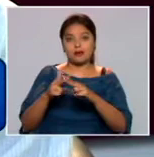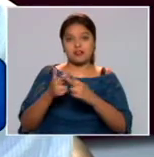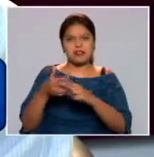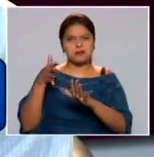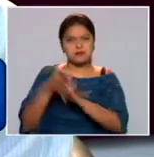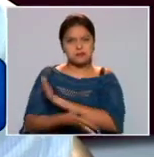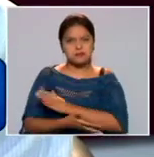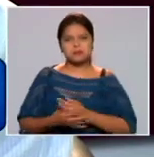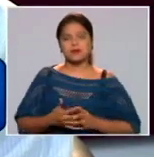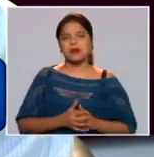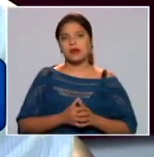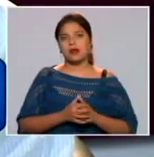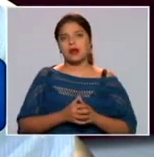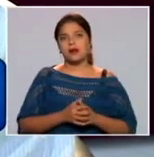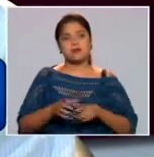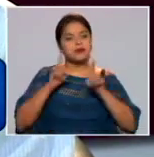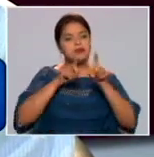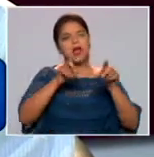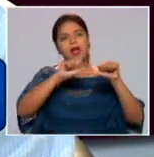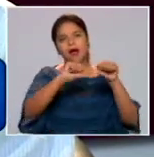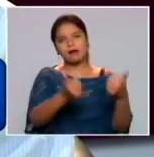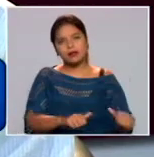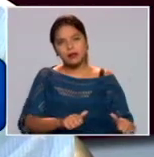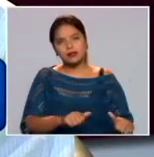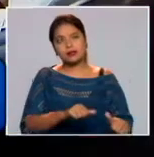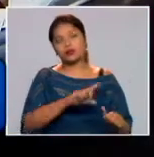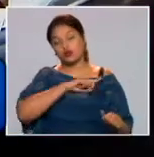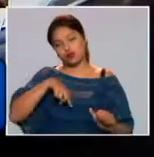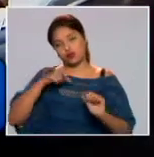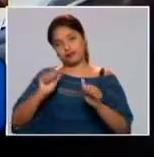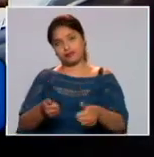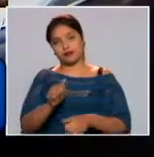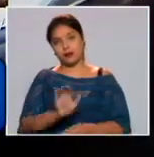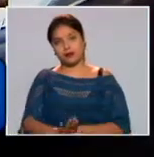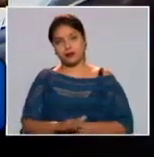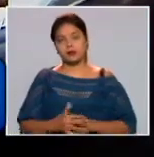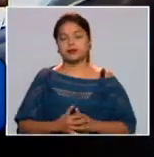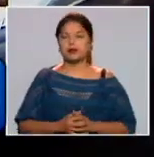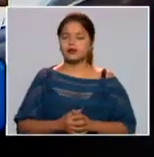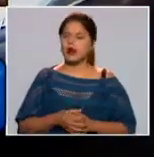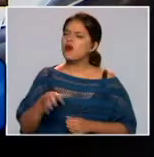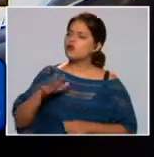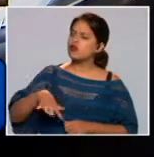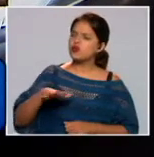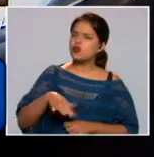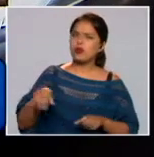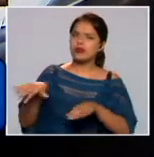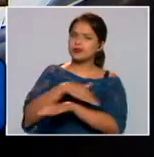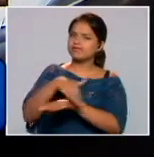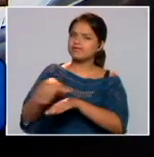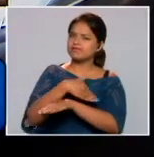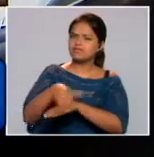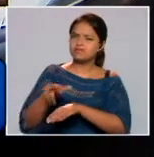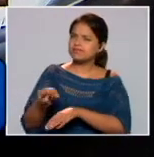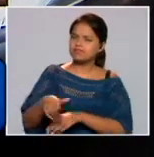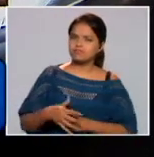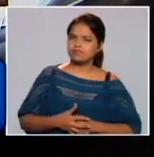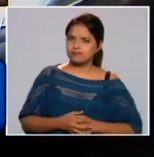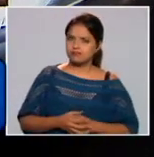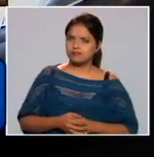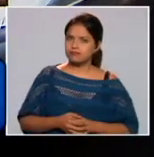para artistas Ese fue nuestro inicio En dónde se encuentra ubicado esta